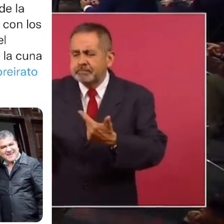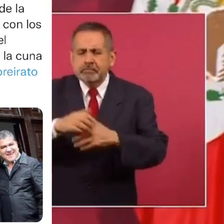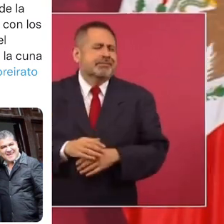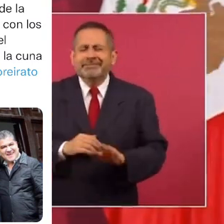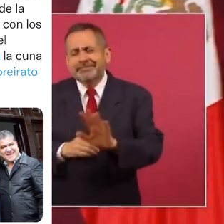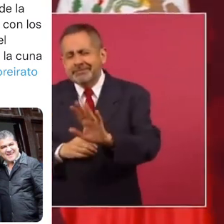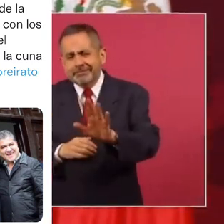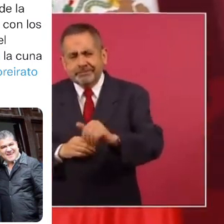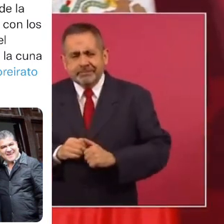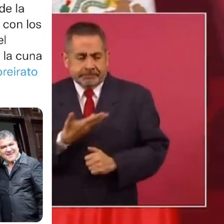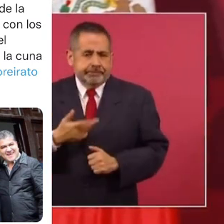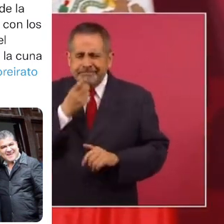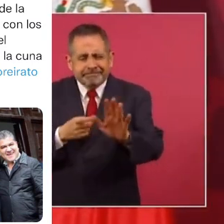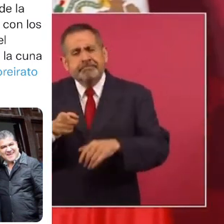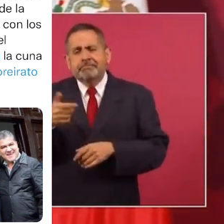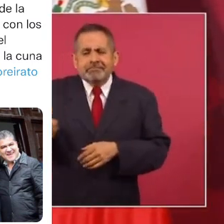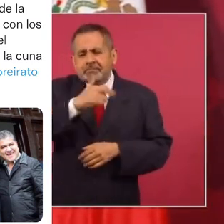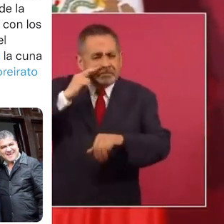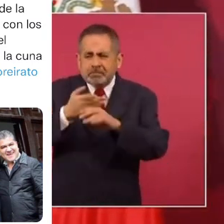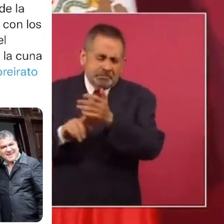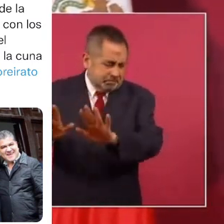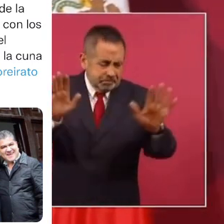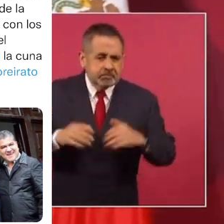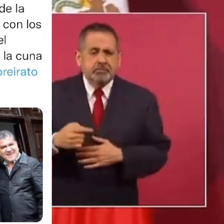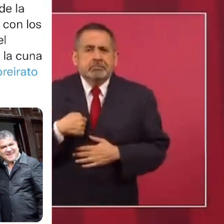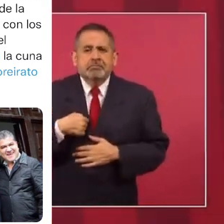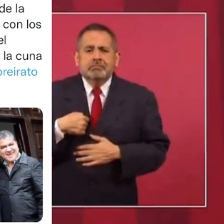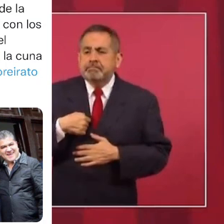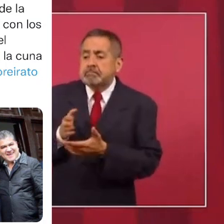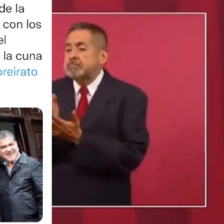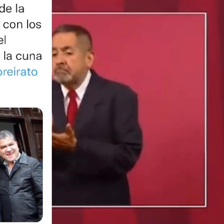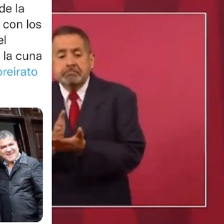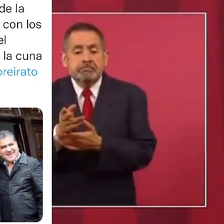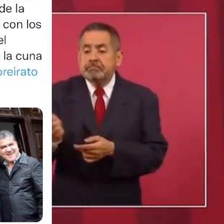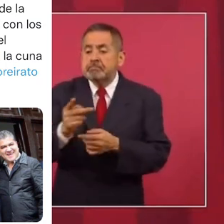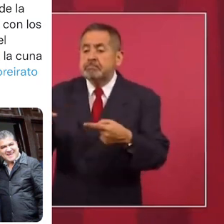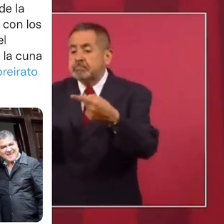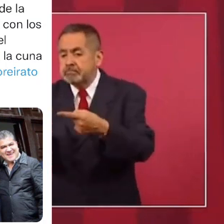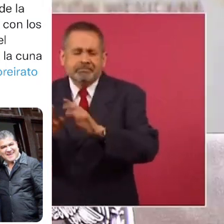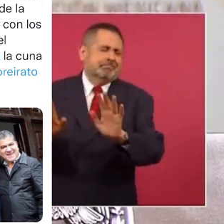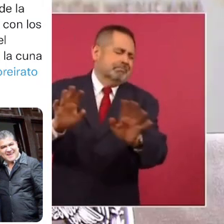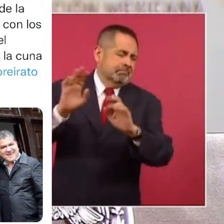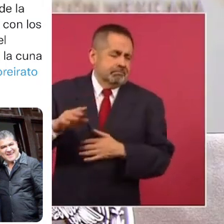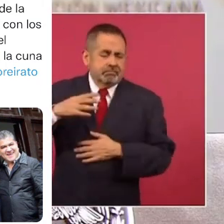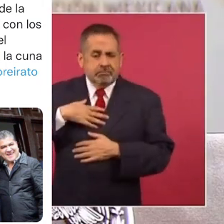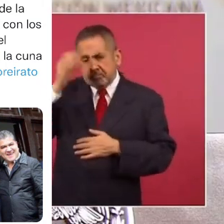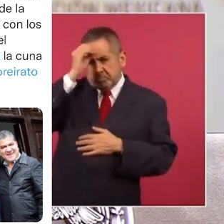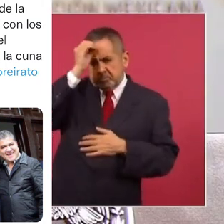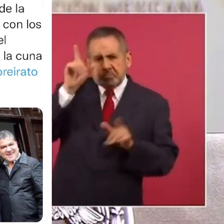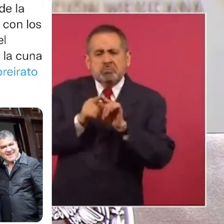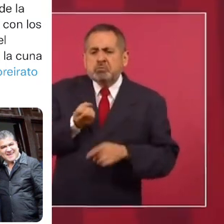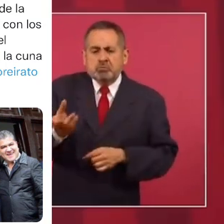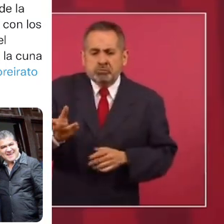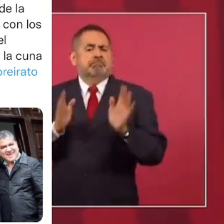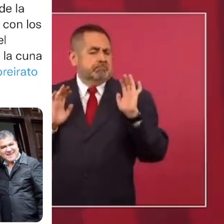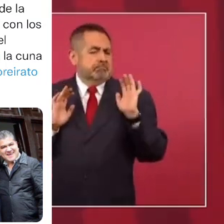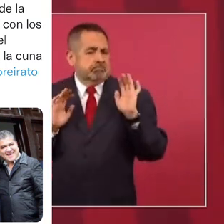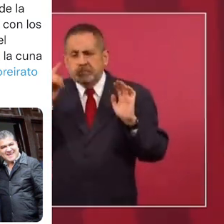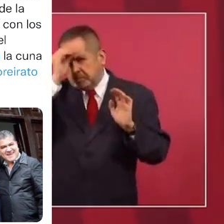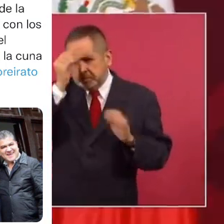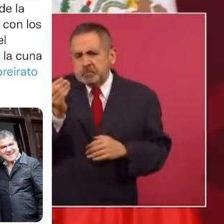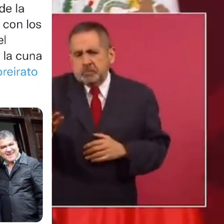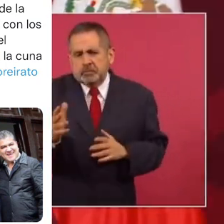es responsable de sus hechos. Yo no voy a estar metiendo a conciliar, yo opino, porque se trata de la democracia